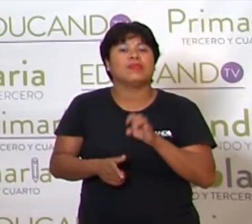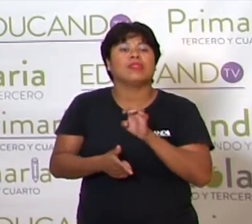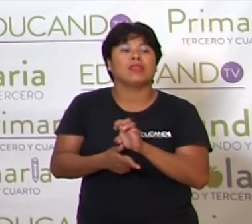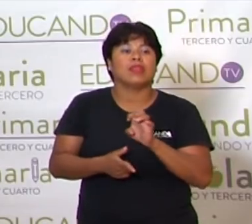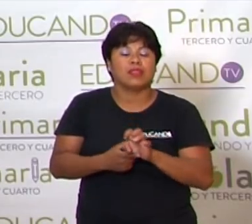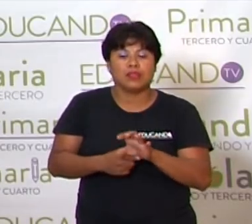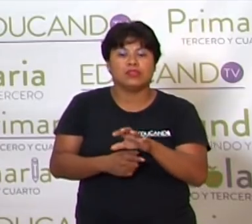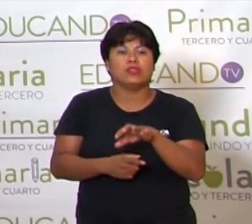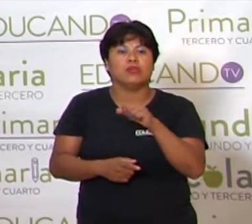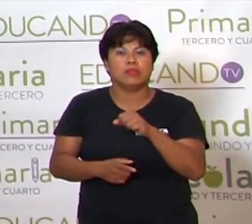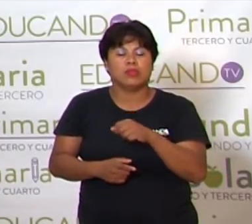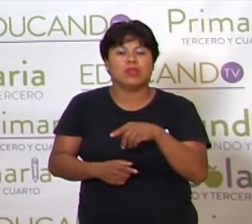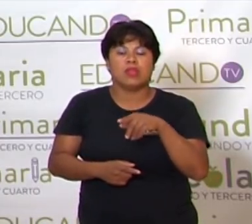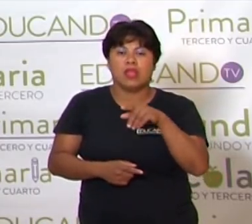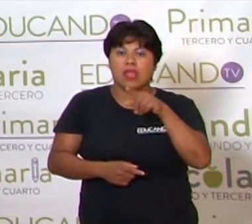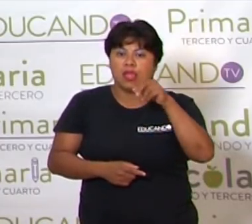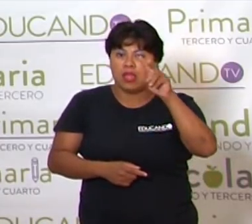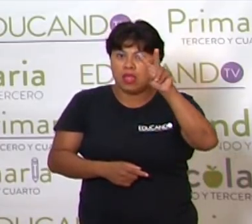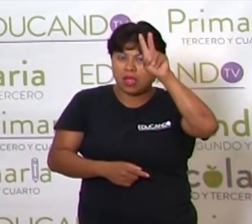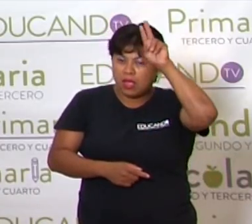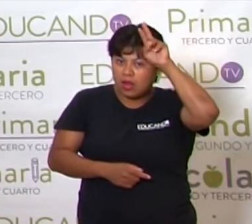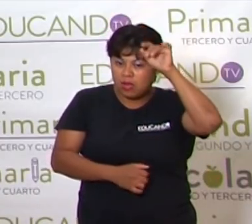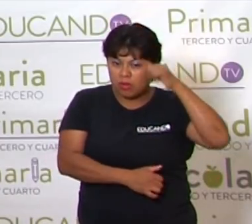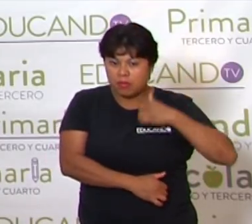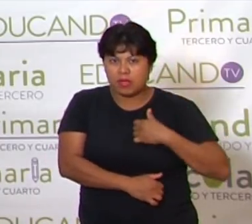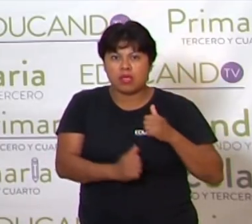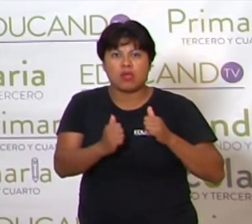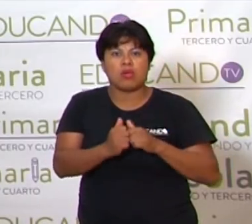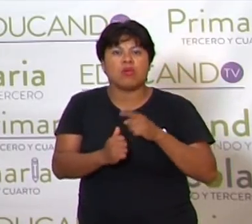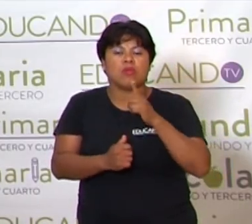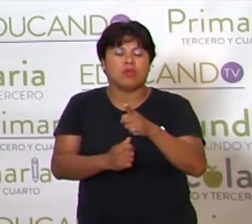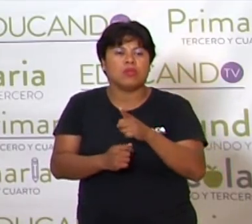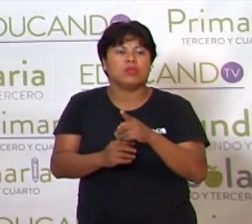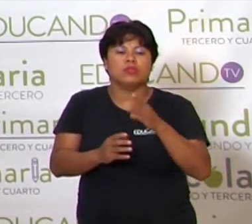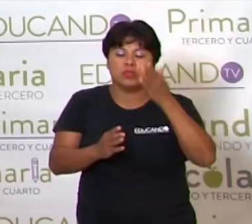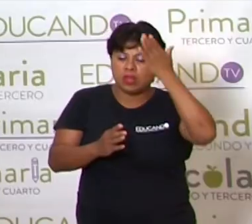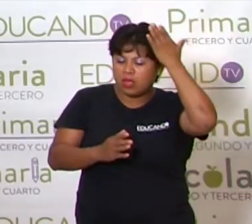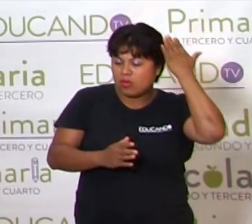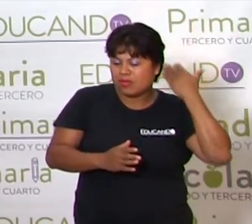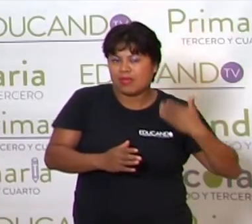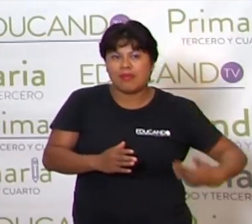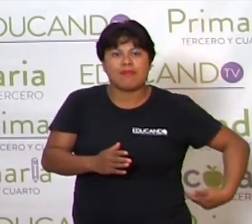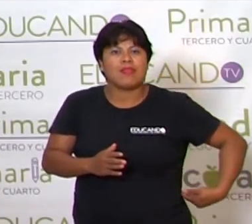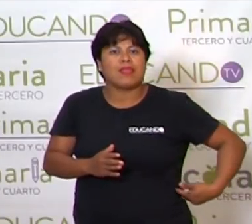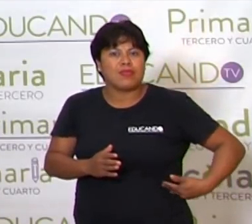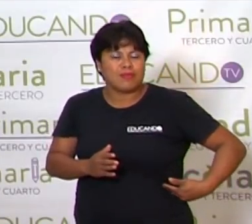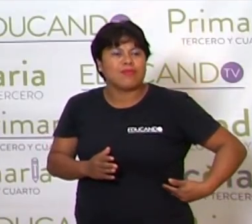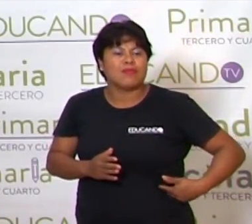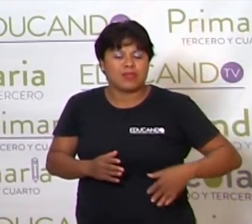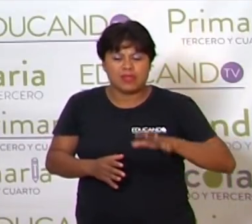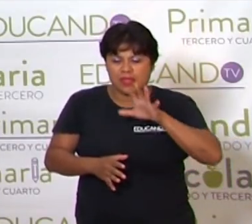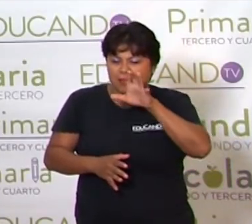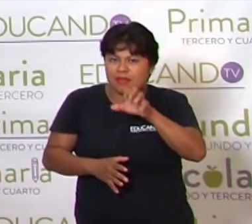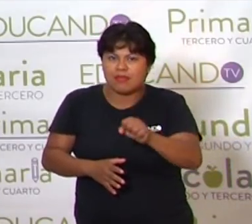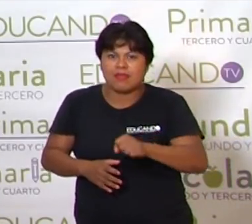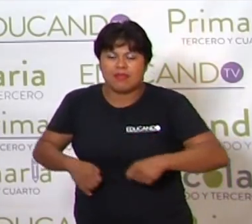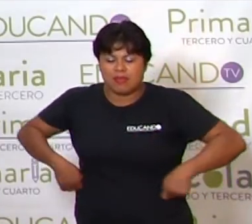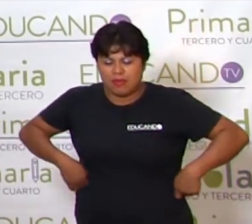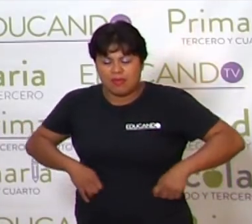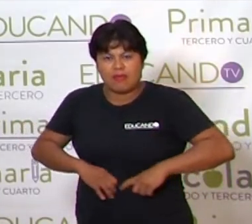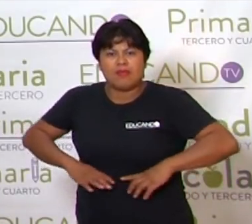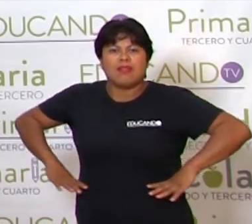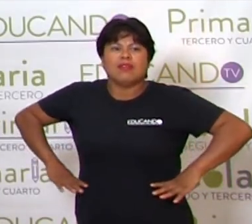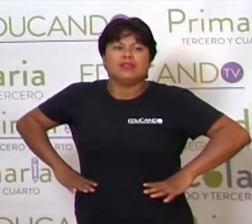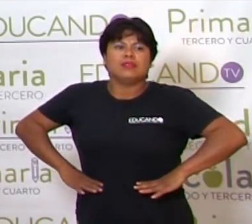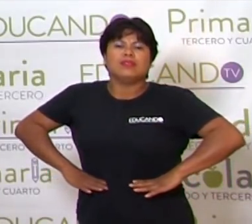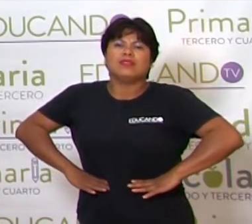Entonces tomó a la hormiga con uno de sus largos cabellos y empezó a apretarle la